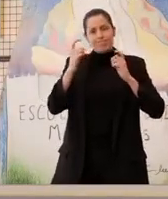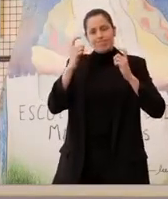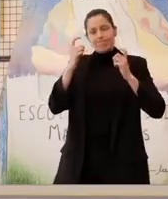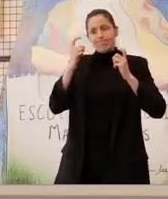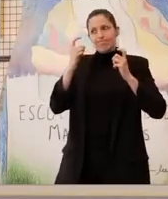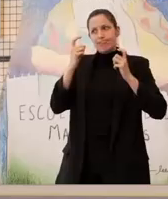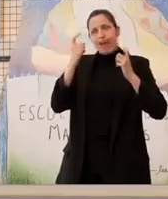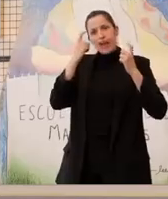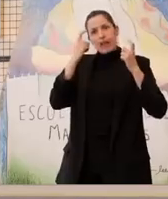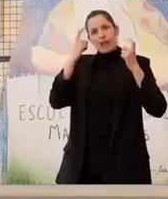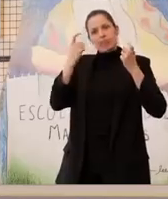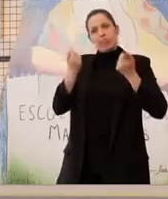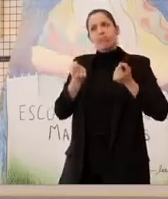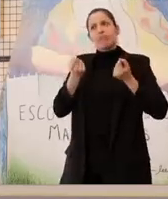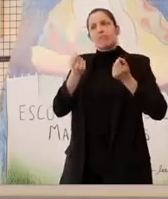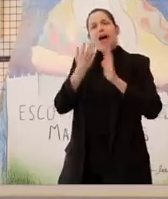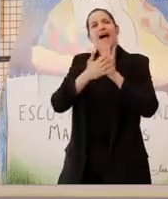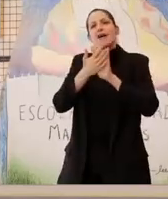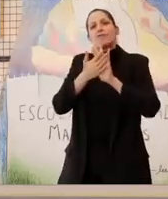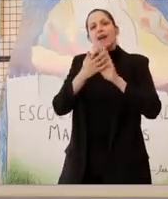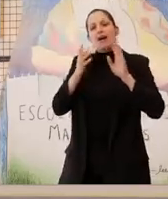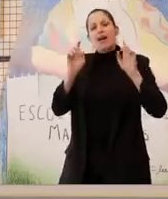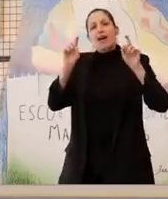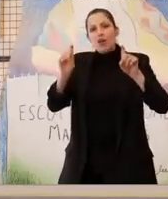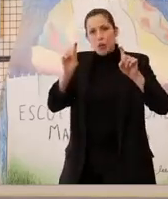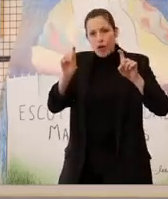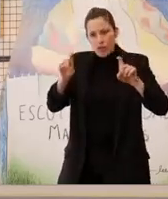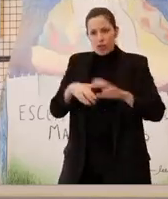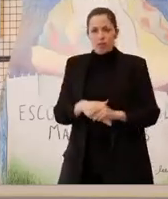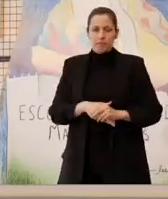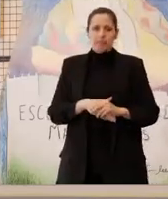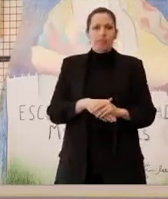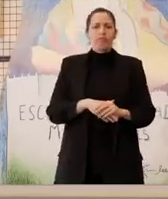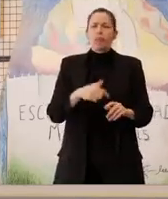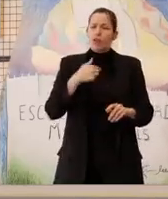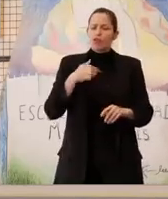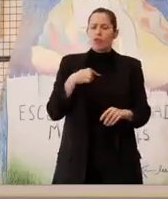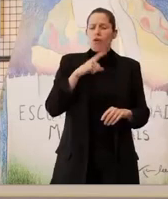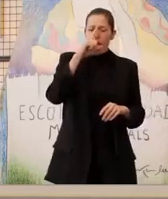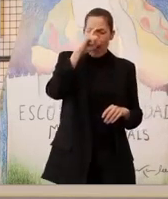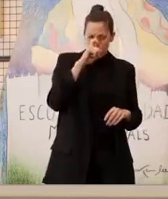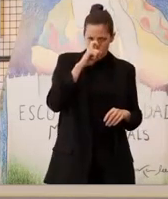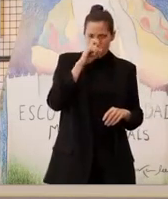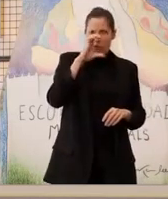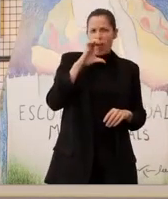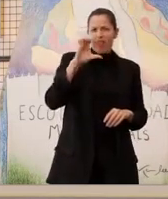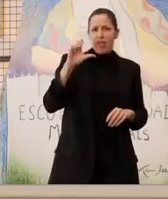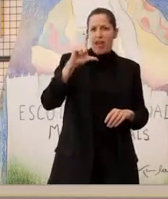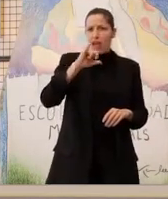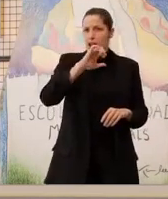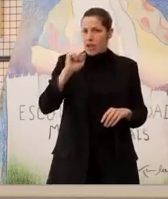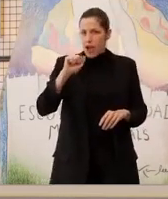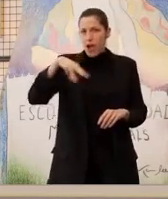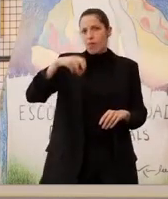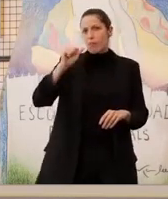yo recuerdo esto parece una batallita de la abuela pero yo recuerdo cuando Celia moros yo era